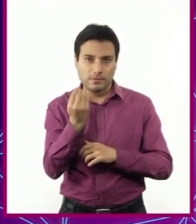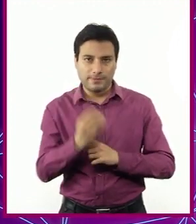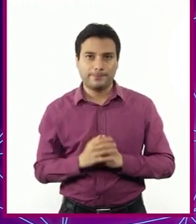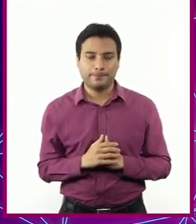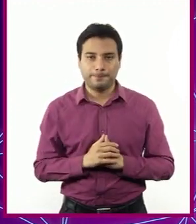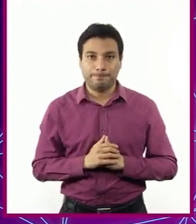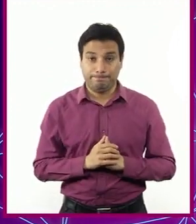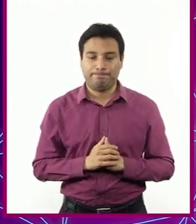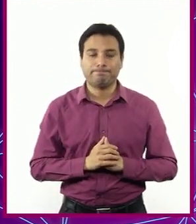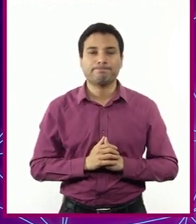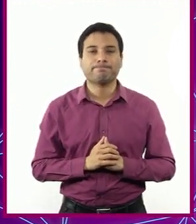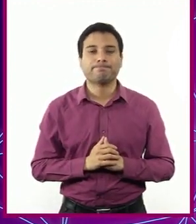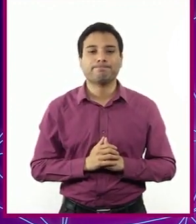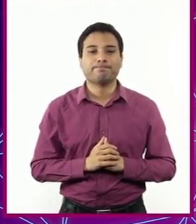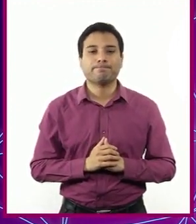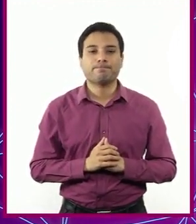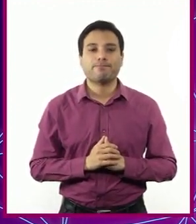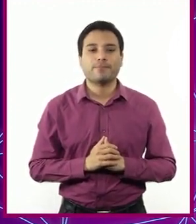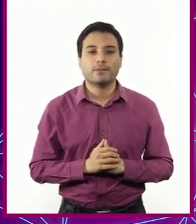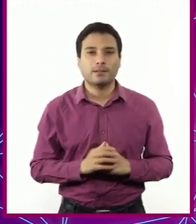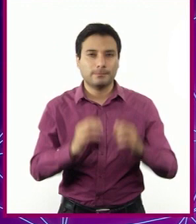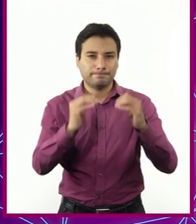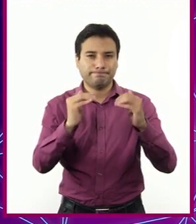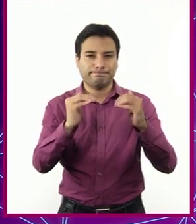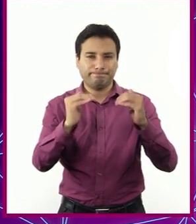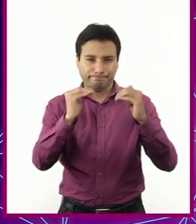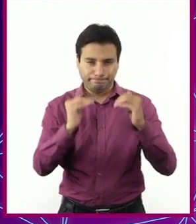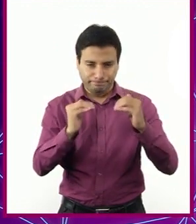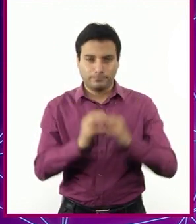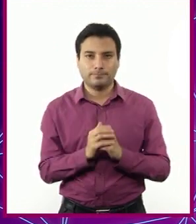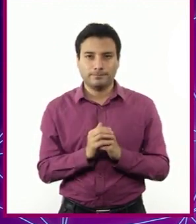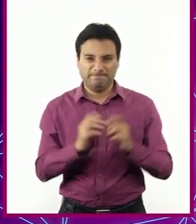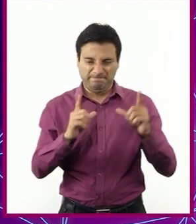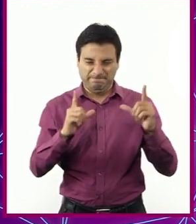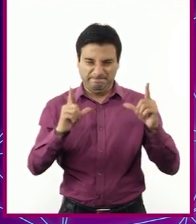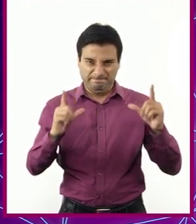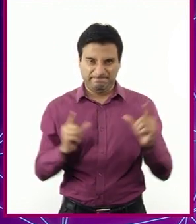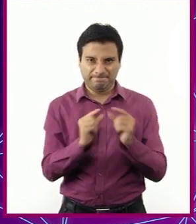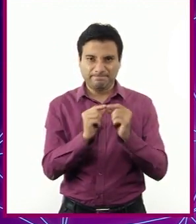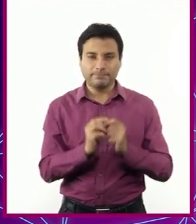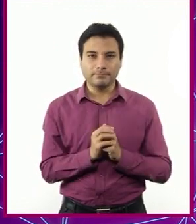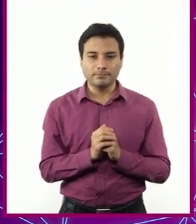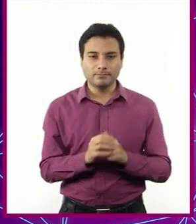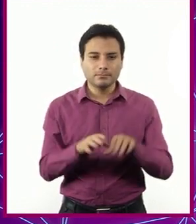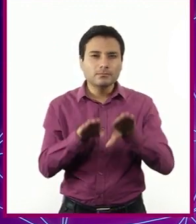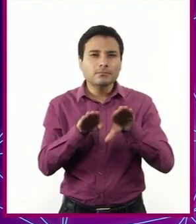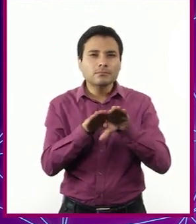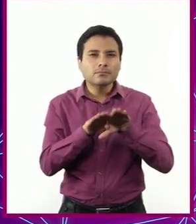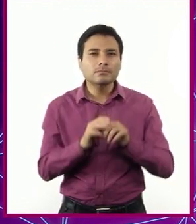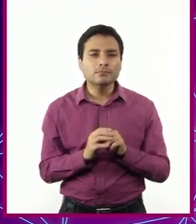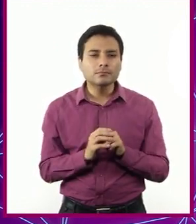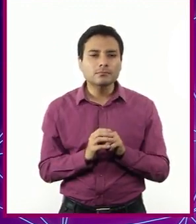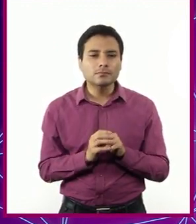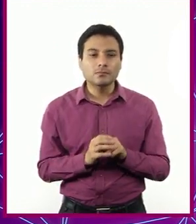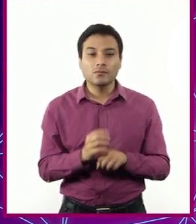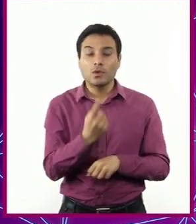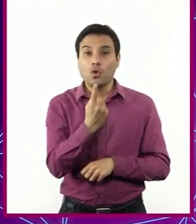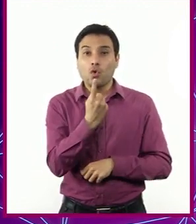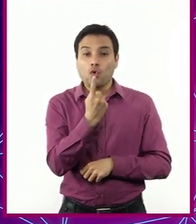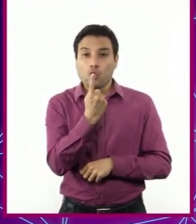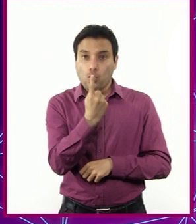veces. Simplificando los factores, encontramos que nos queda 1 entre